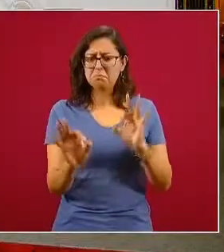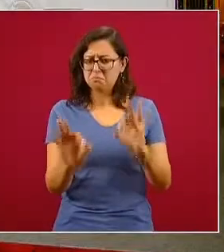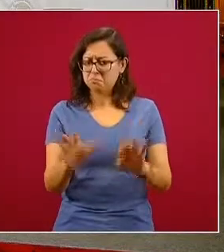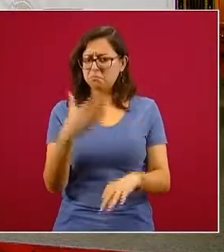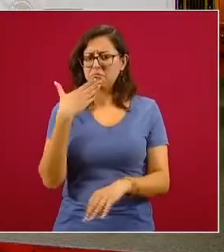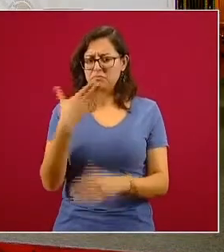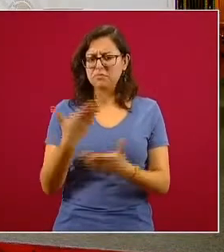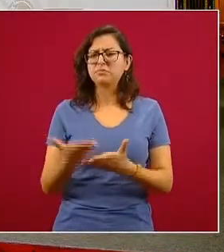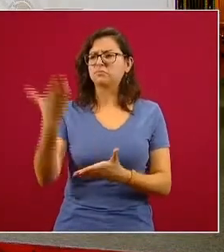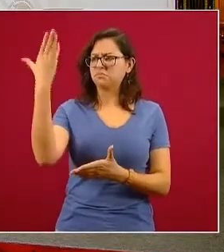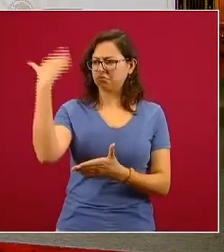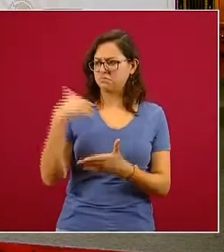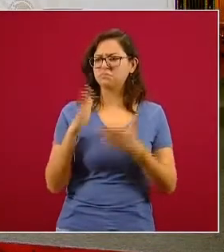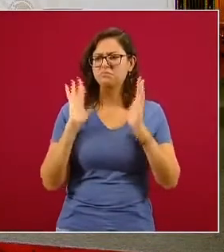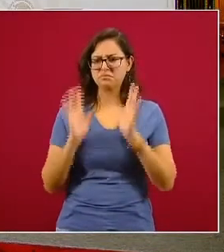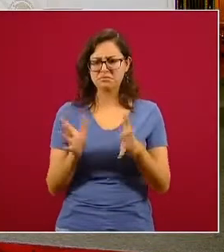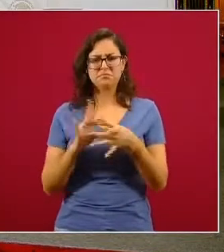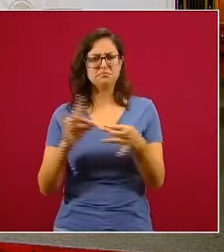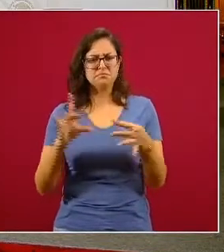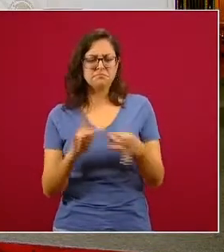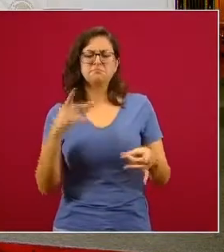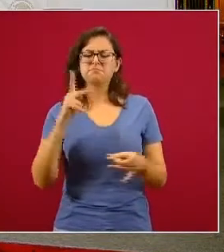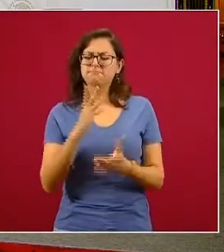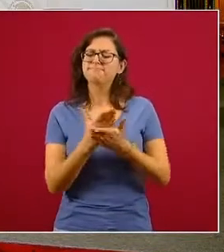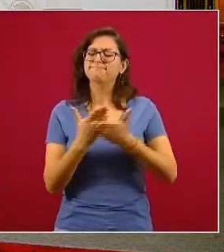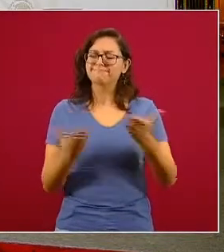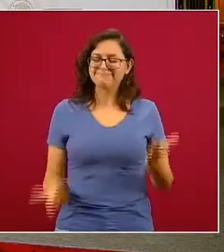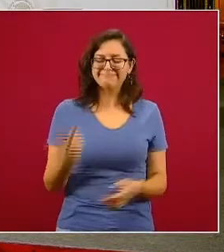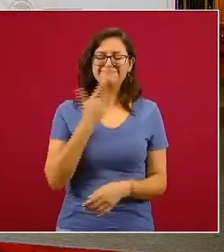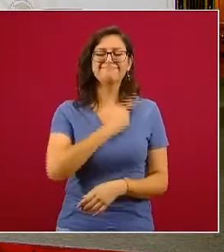ocasión previa, pero con mucho gusto lo volvemos a explicar.